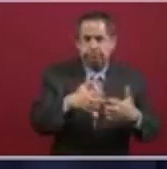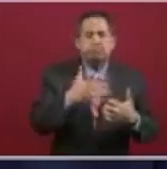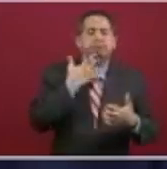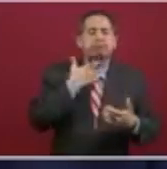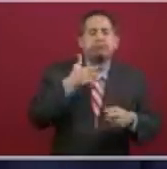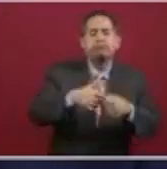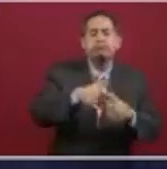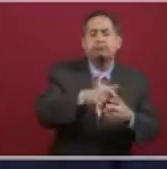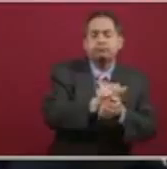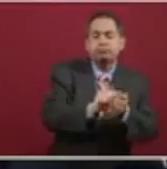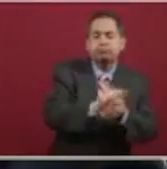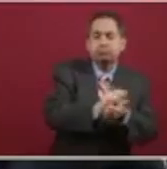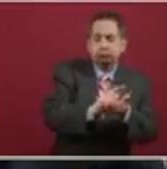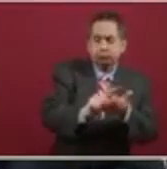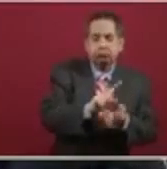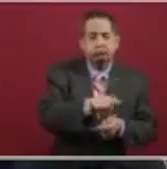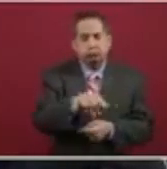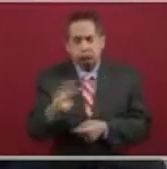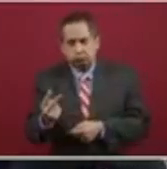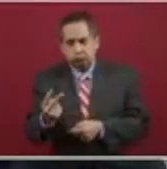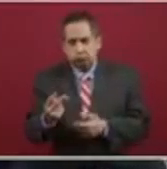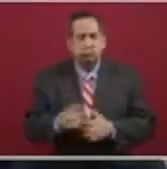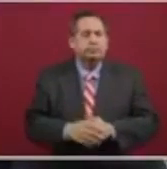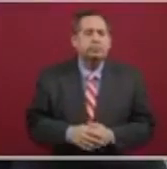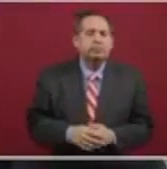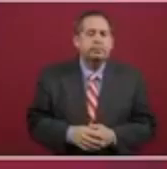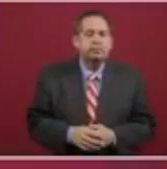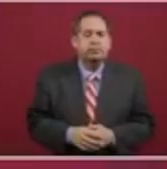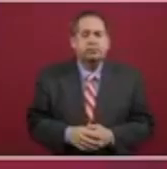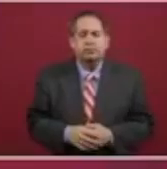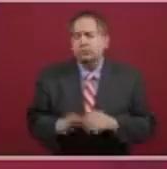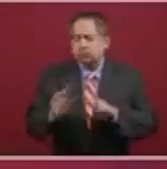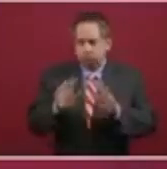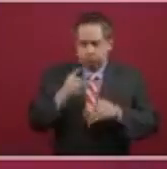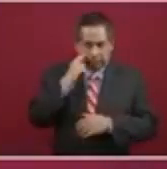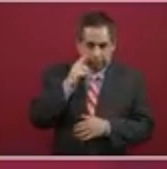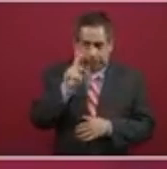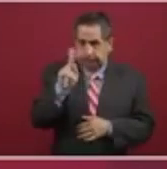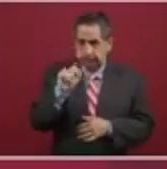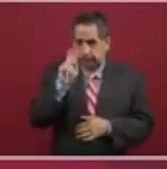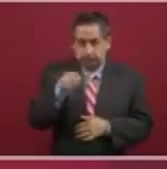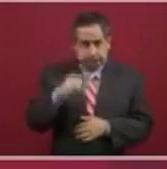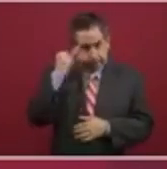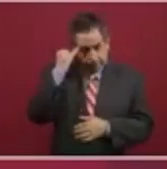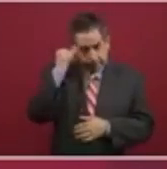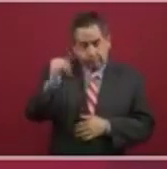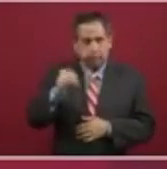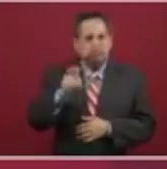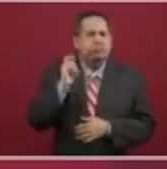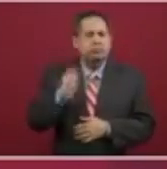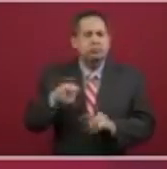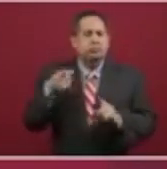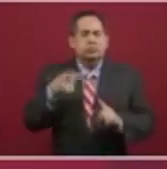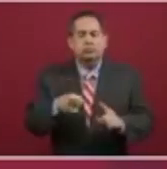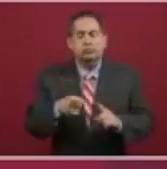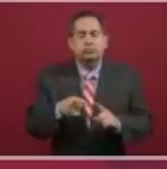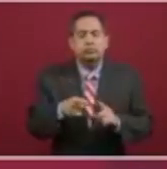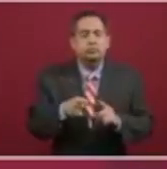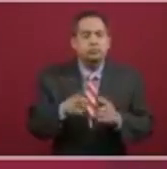concluya. Gracias. No, es el plan original. Vamos a